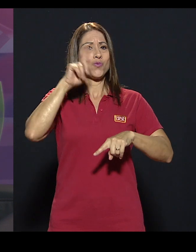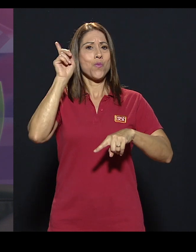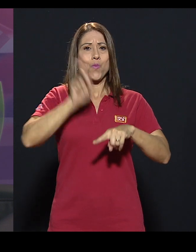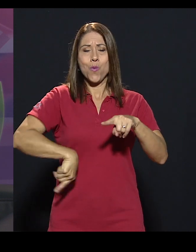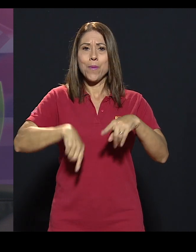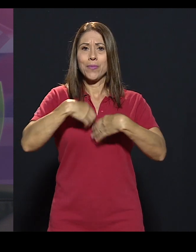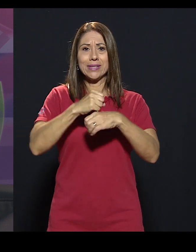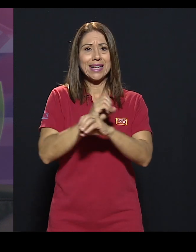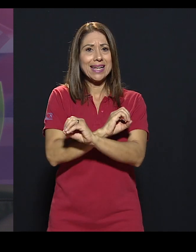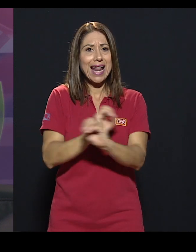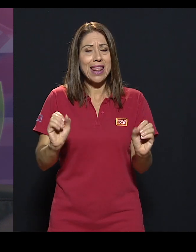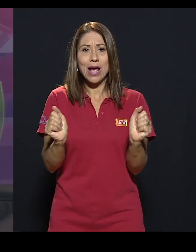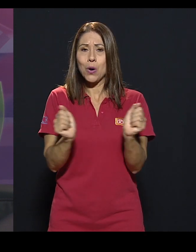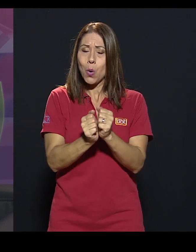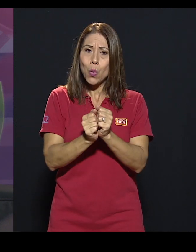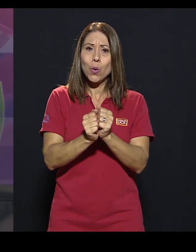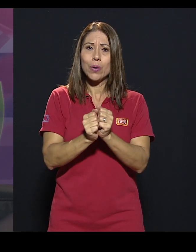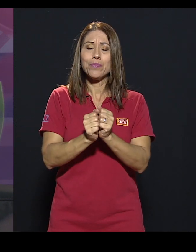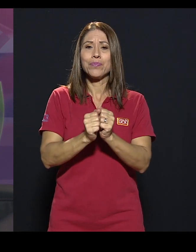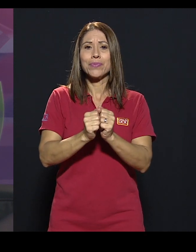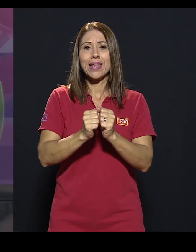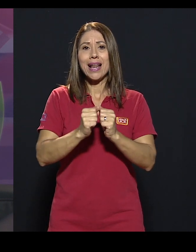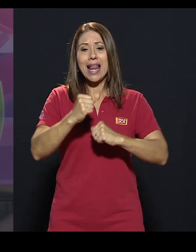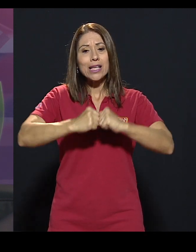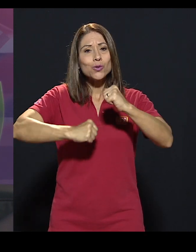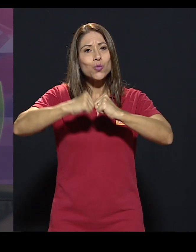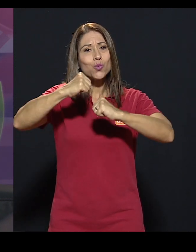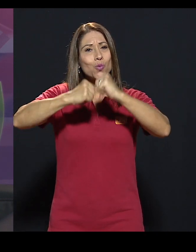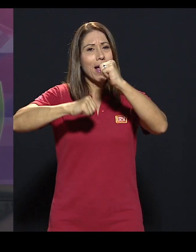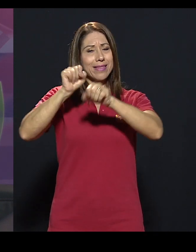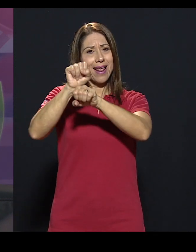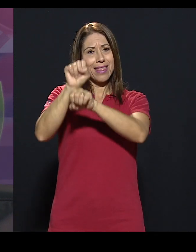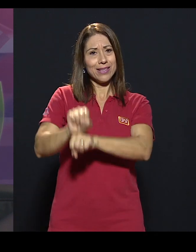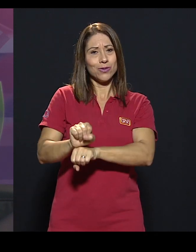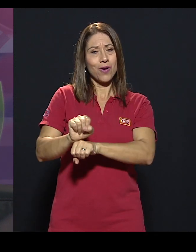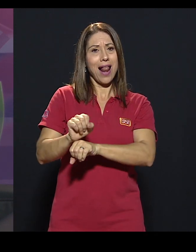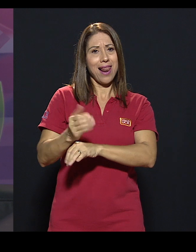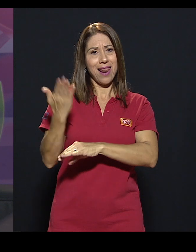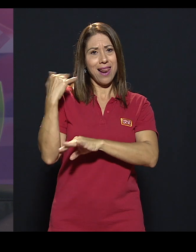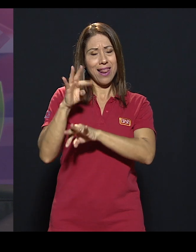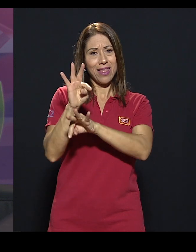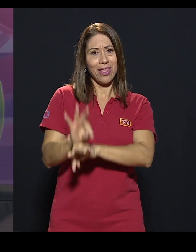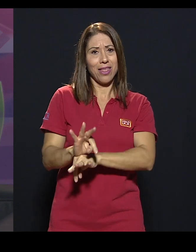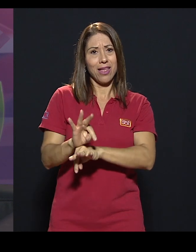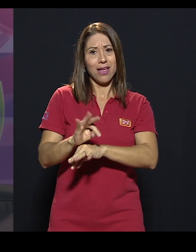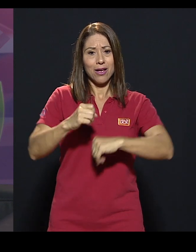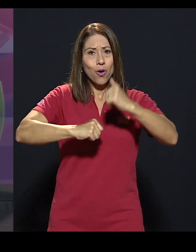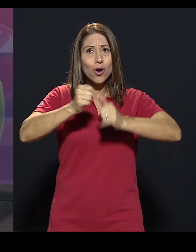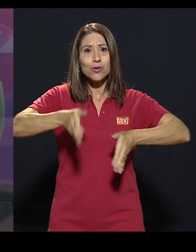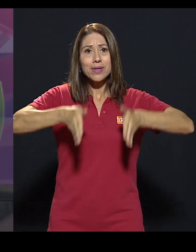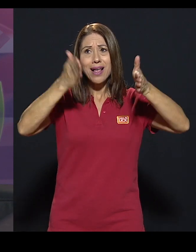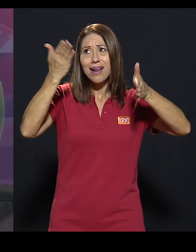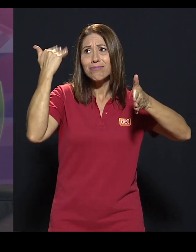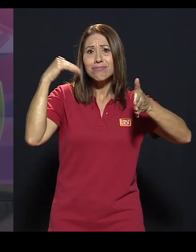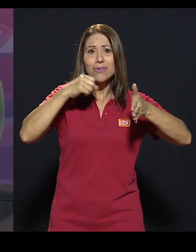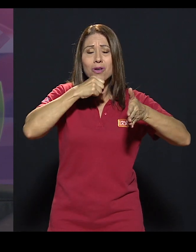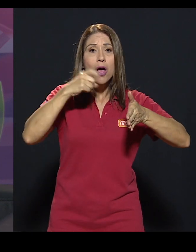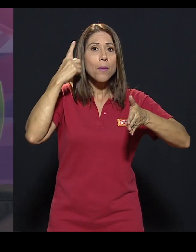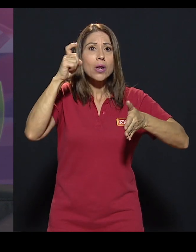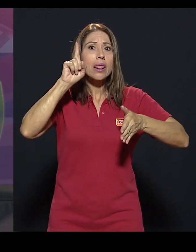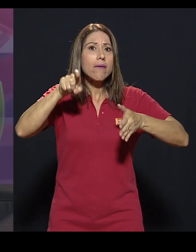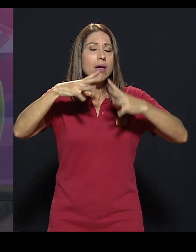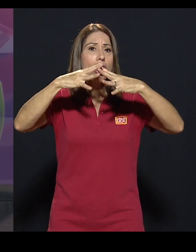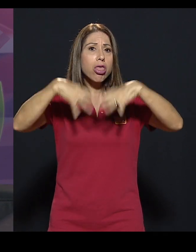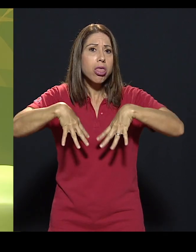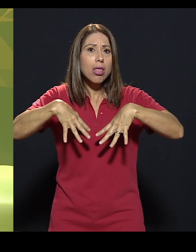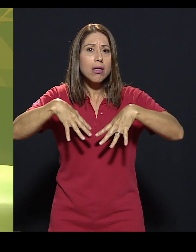ya no se puede hacer nada con la estructura tradicional porque habría que votarle y hacerla nueva, ¿verdad? Porque ya hemos